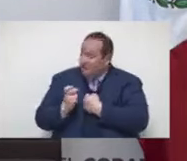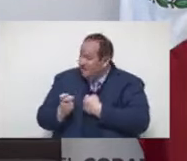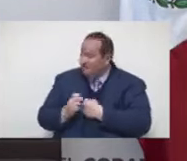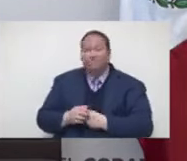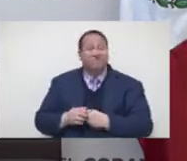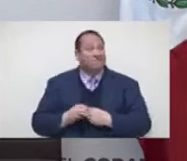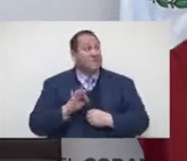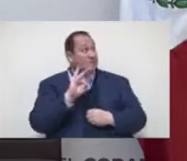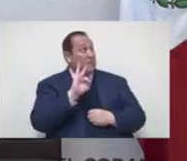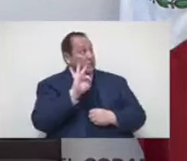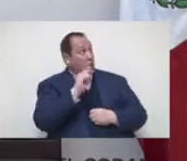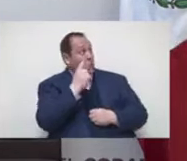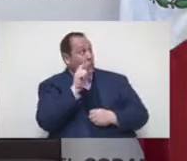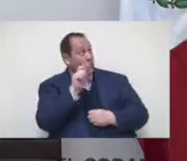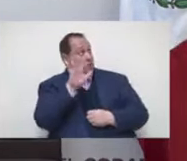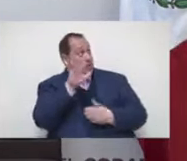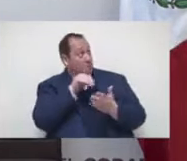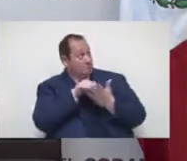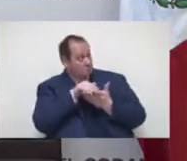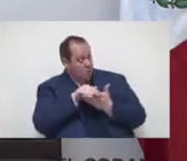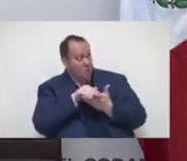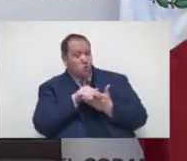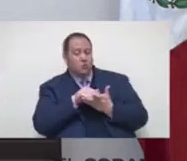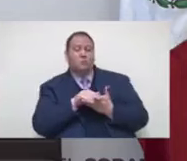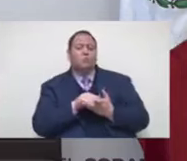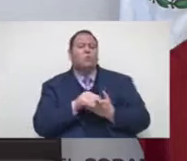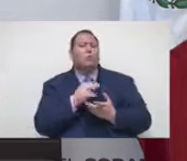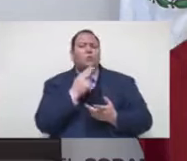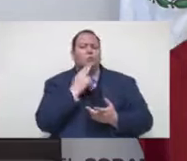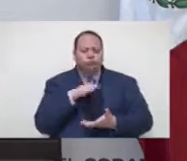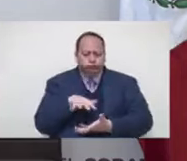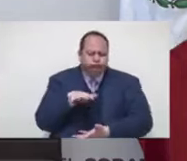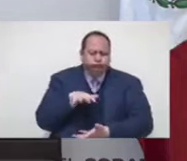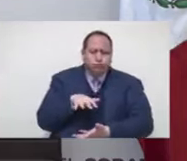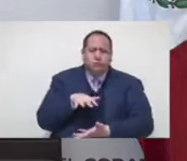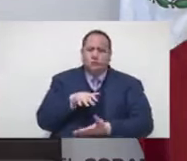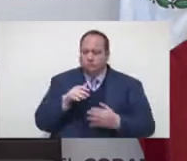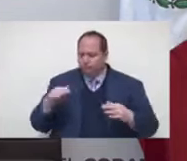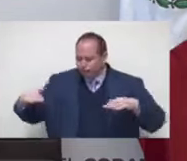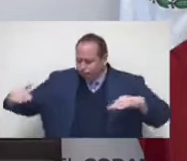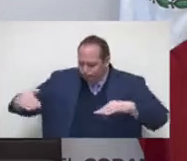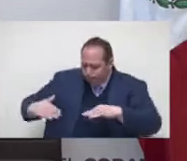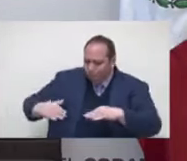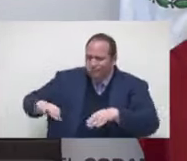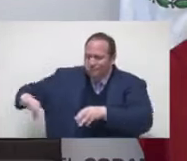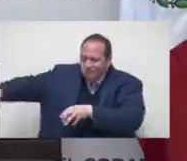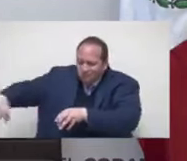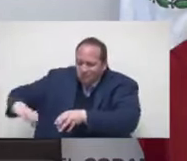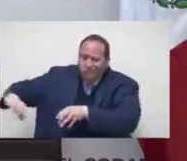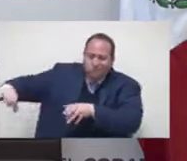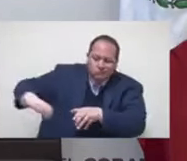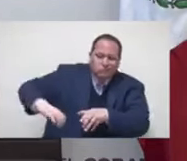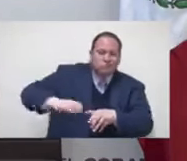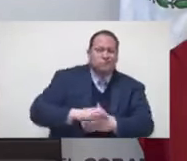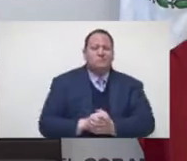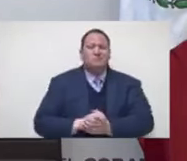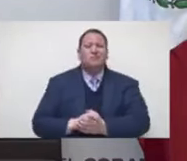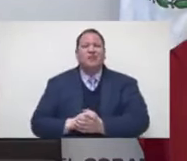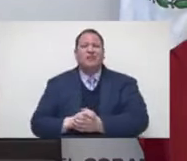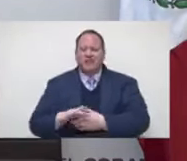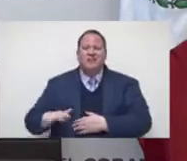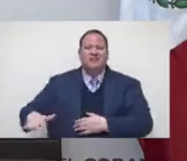Sí, estos 41.5 millones son para estos entronques y estas extensiones de red de la